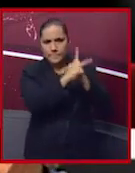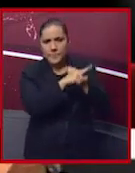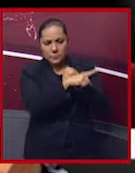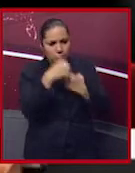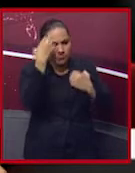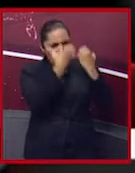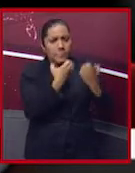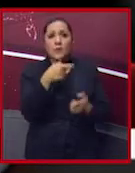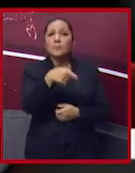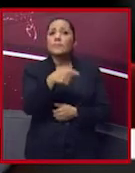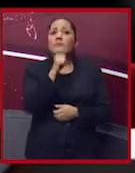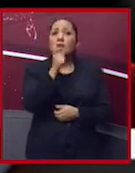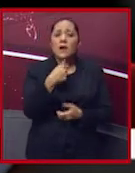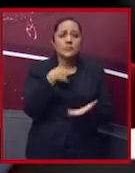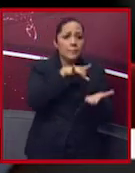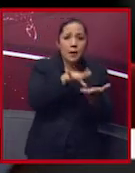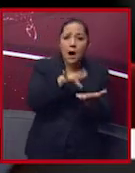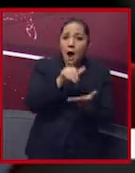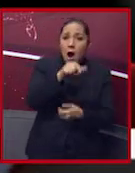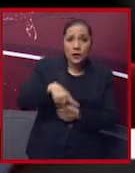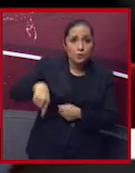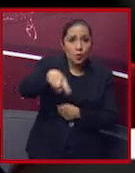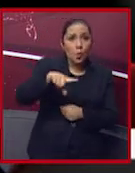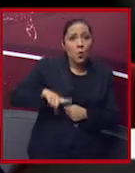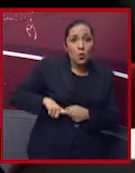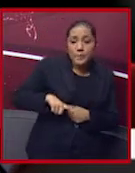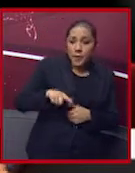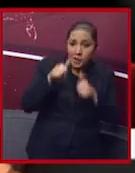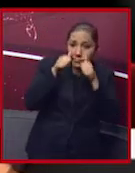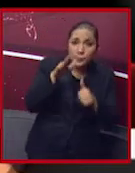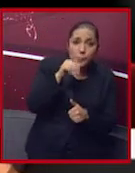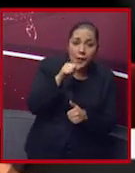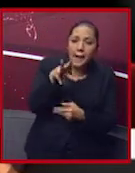los heridos que deja la política económica. Y como